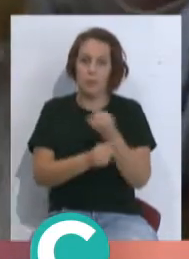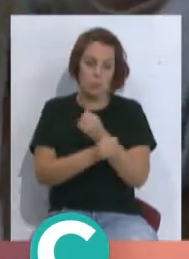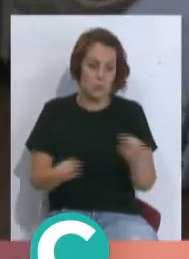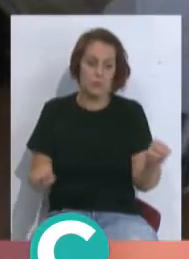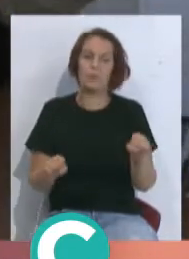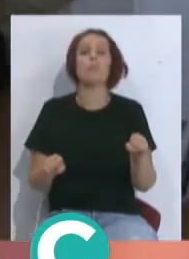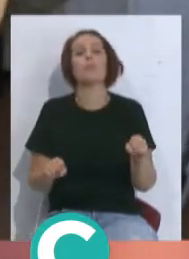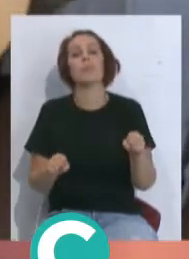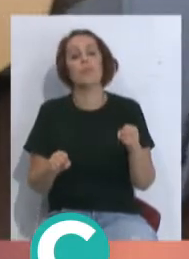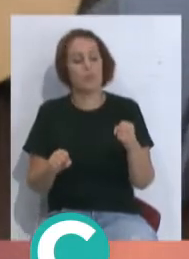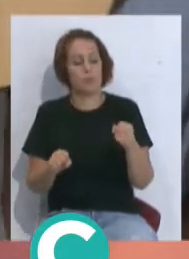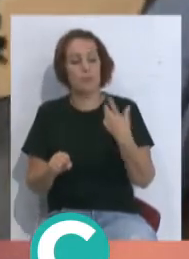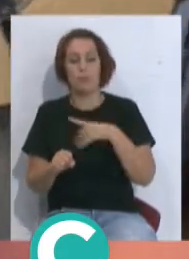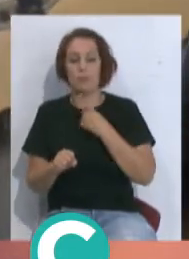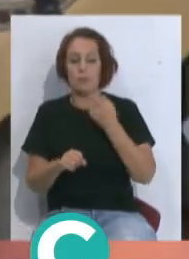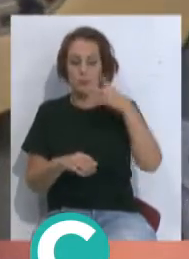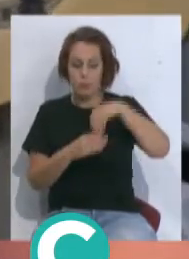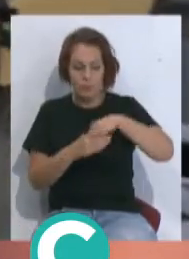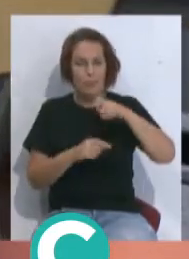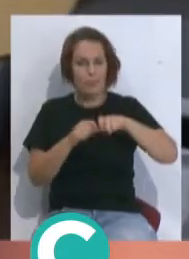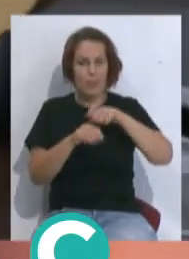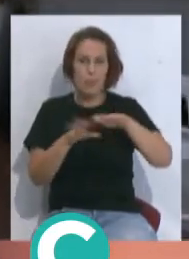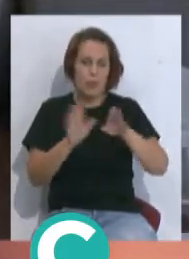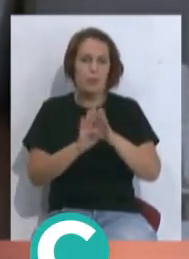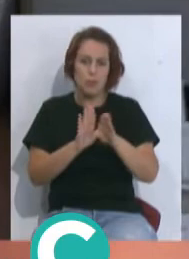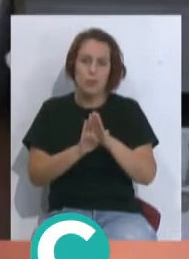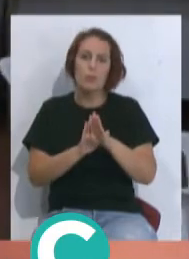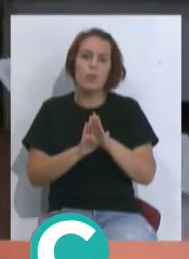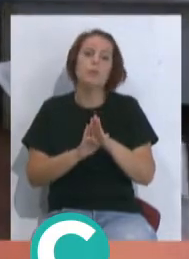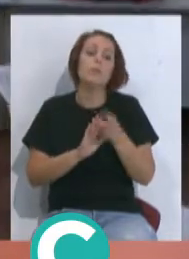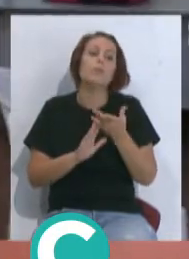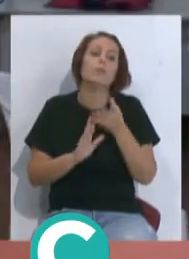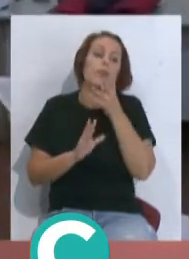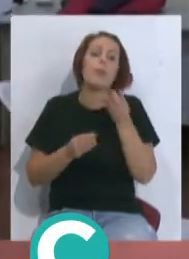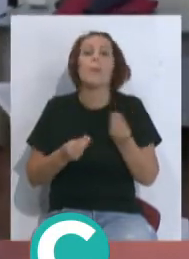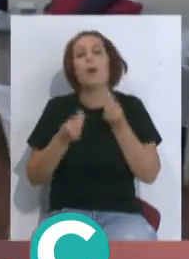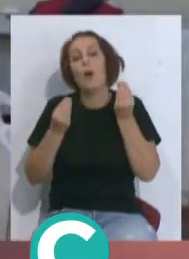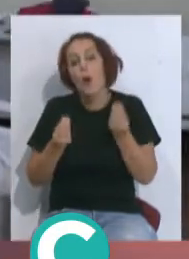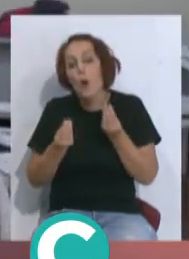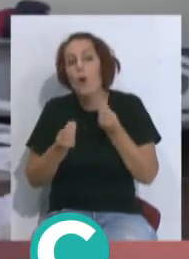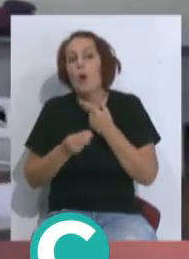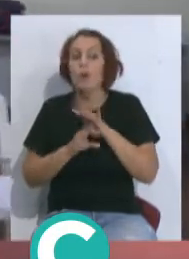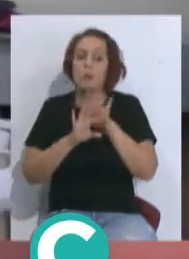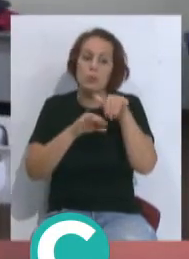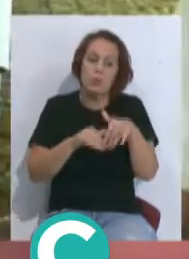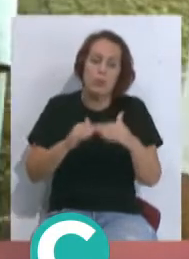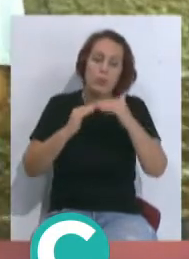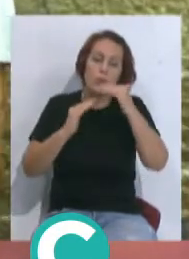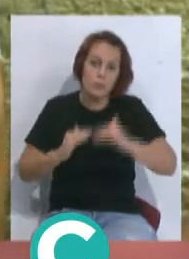porque todavía estamos inmersos en esta pandemia, ¿no? Ya pase mejor, haya menos ola o